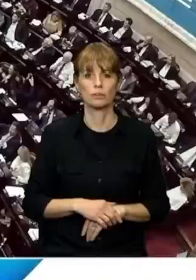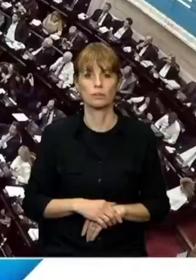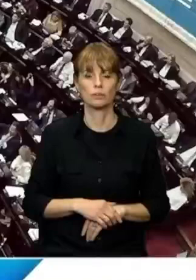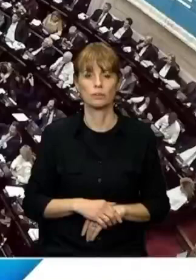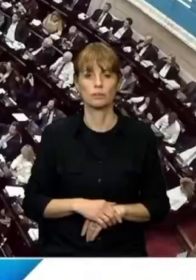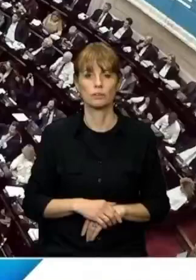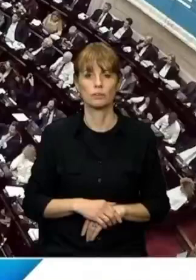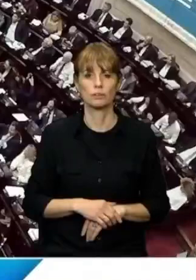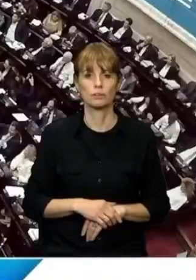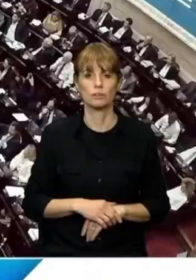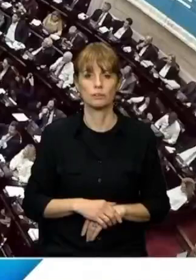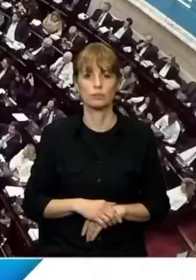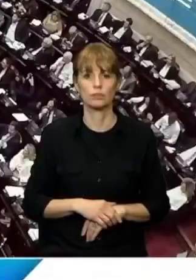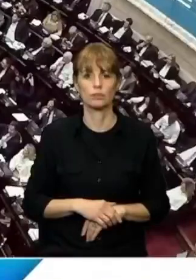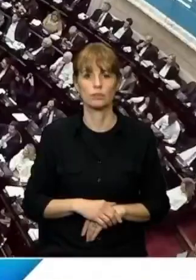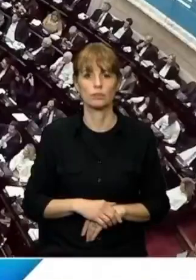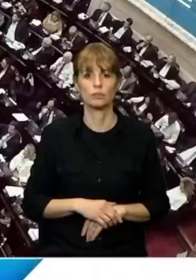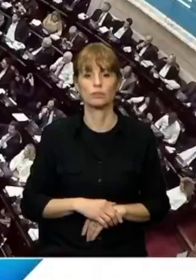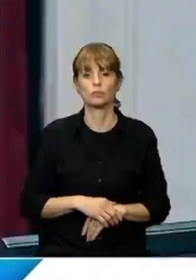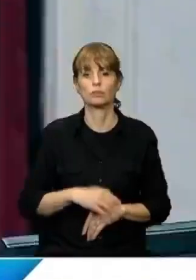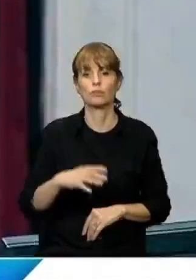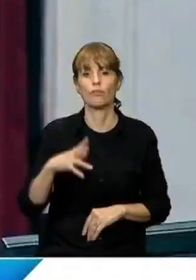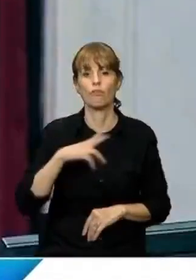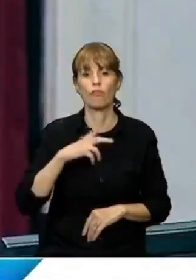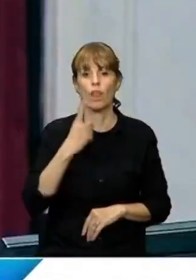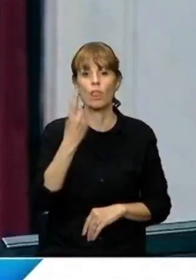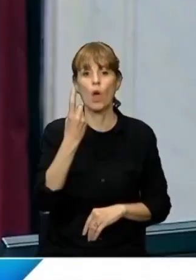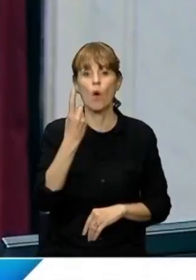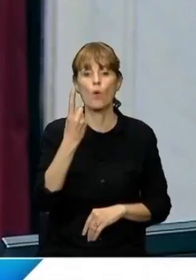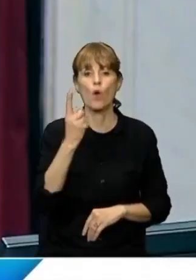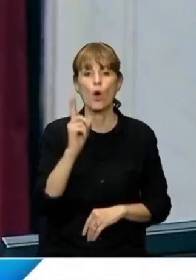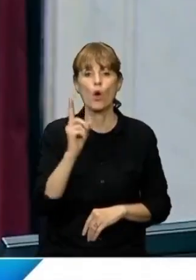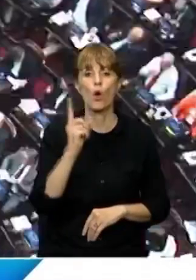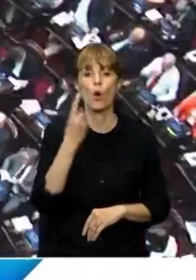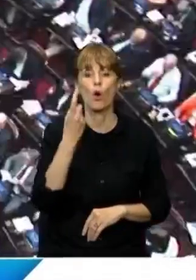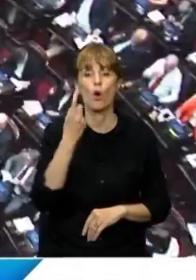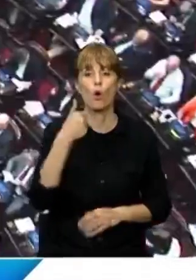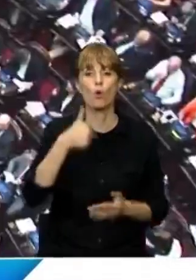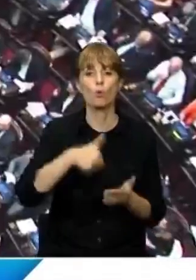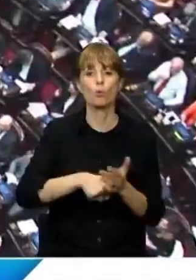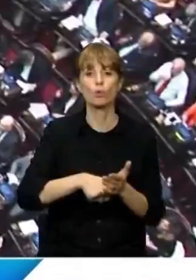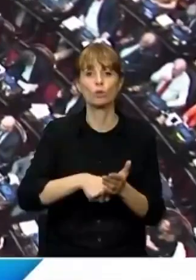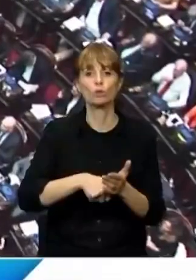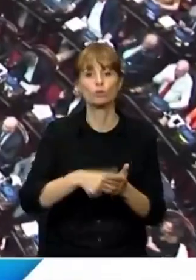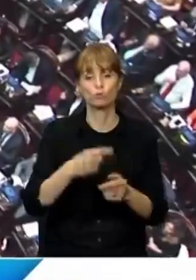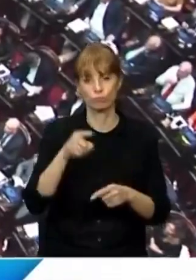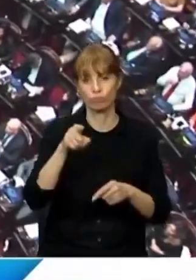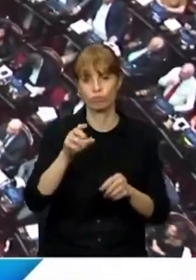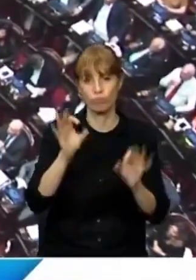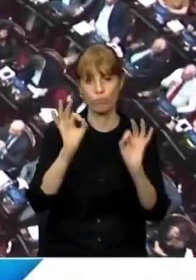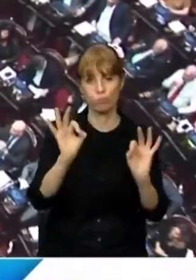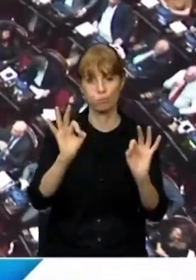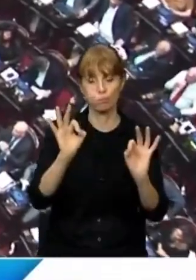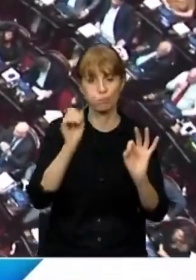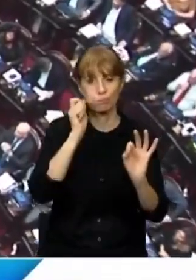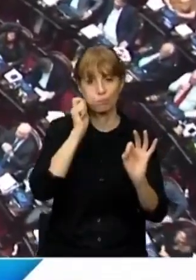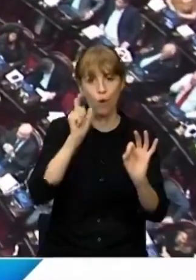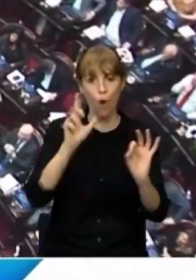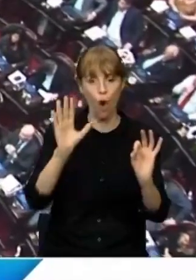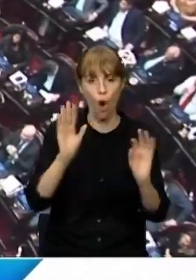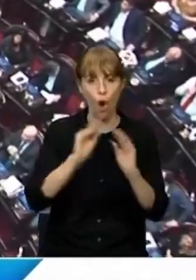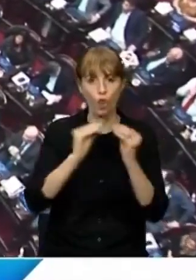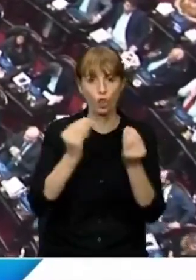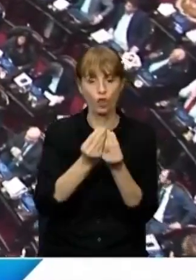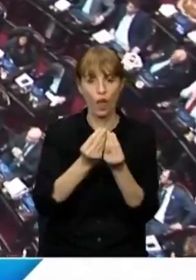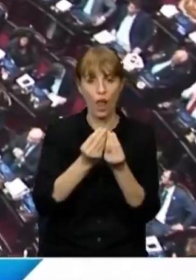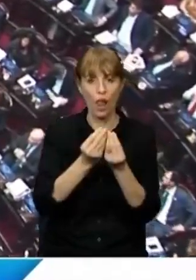Probablemente el presidente de la Cámara le pida a los que no falta registraron solo voto, el hagan, voto de la diputada Frade. Viste, falta uno porque no, eran... está cargado. Ahí está. Ahora está cargado. Mónica Frade,